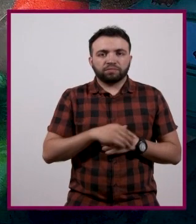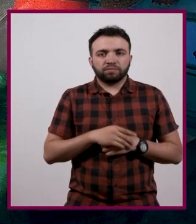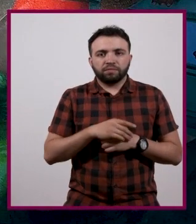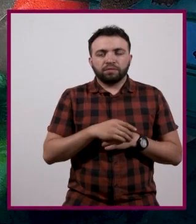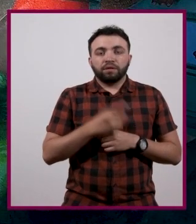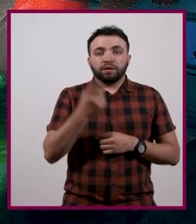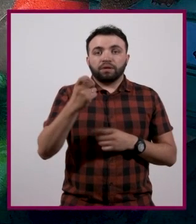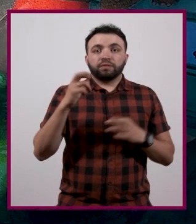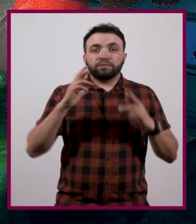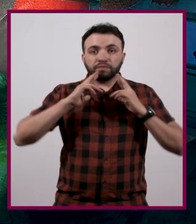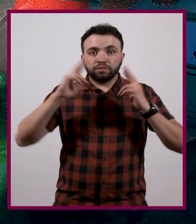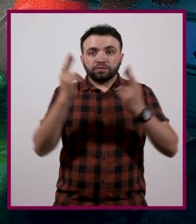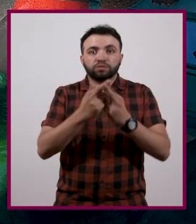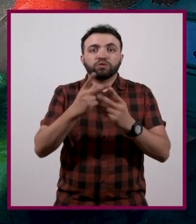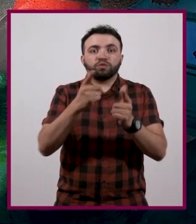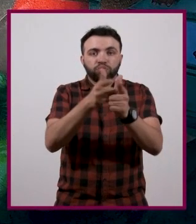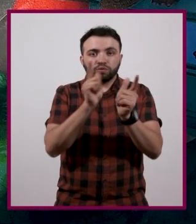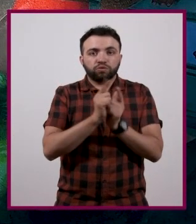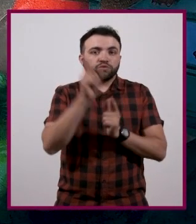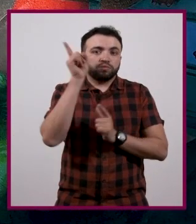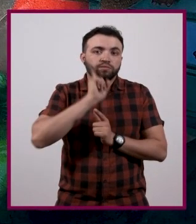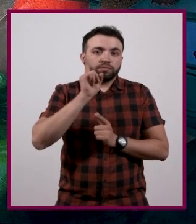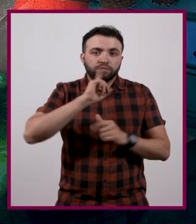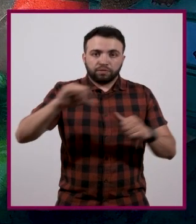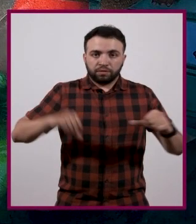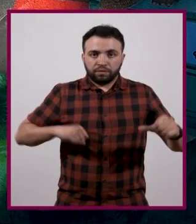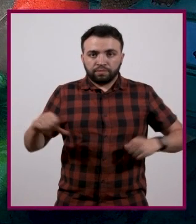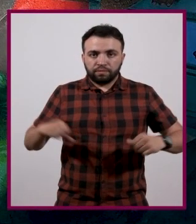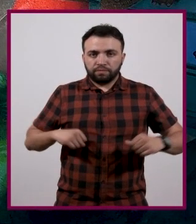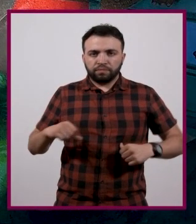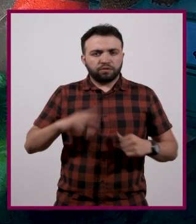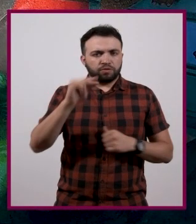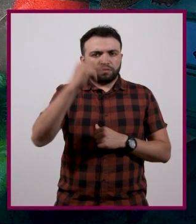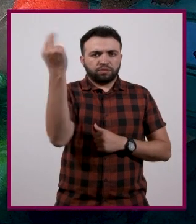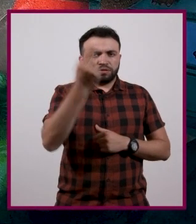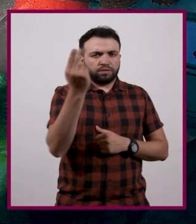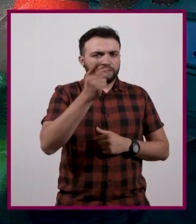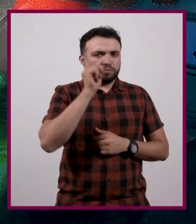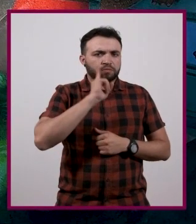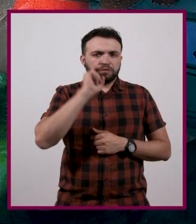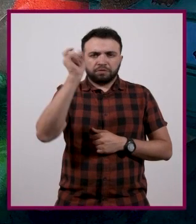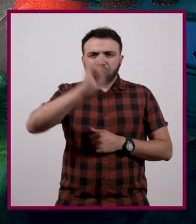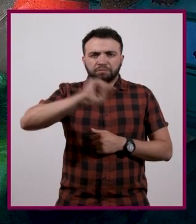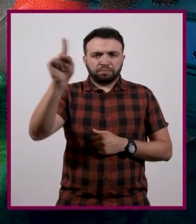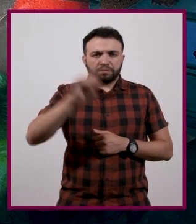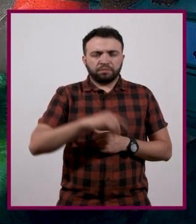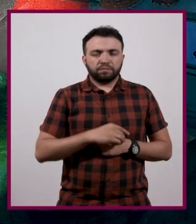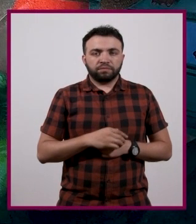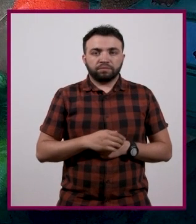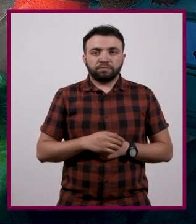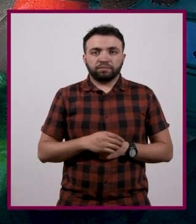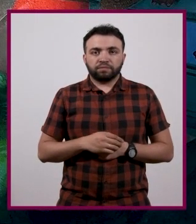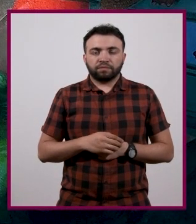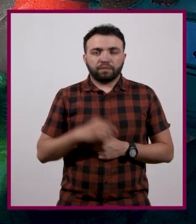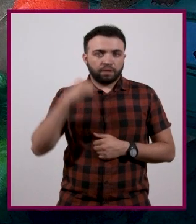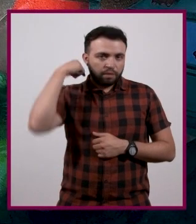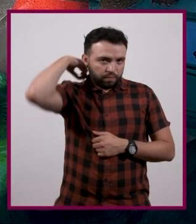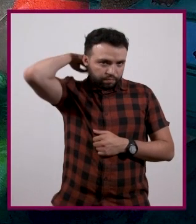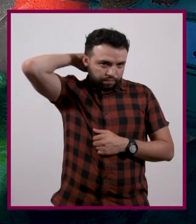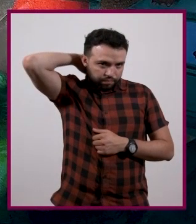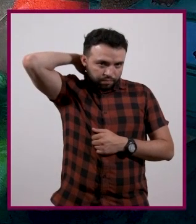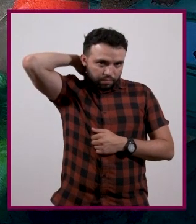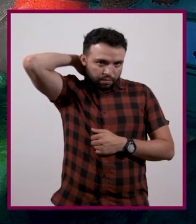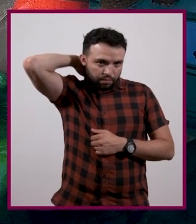grupo de mujeres, artistas, no necesariamente profesionales, y en un edificio,